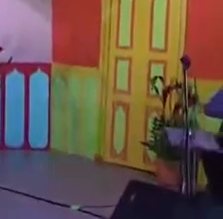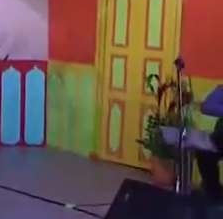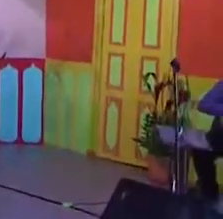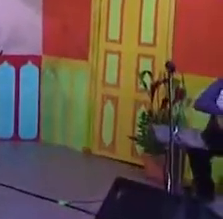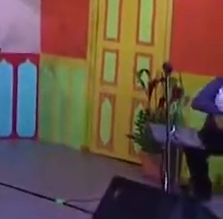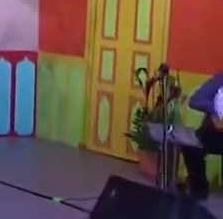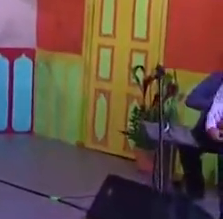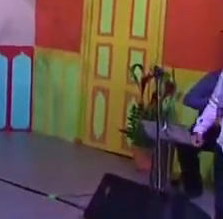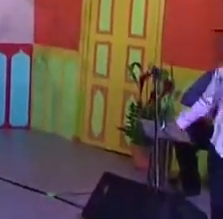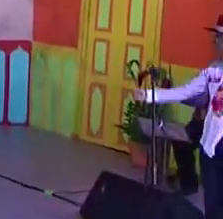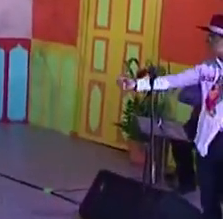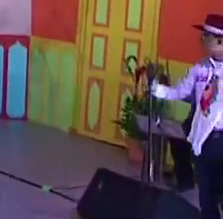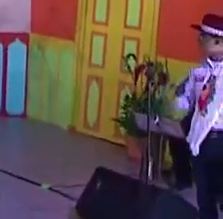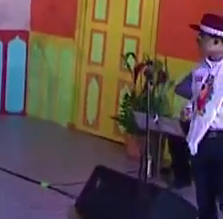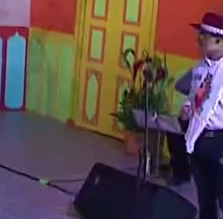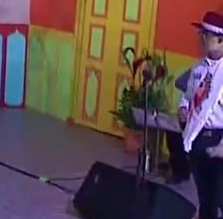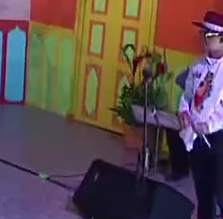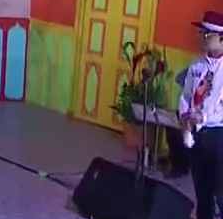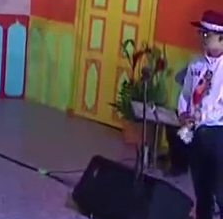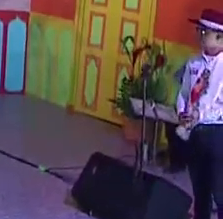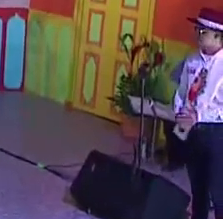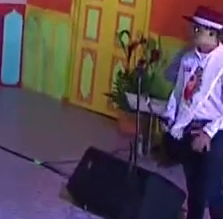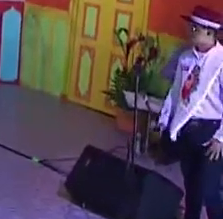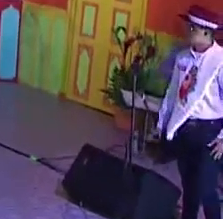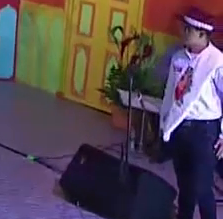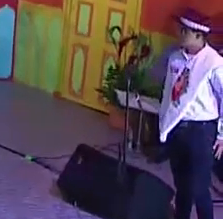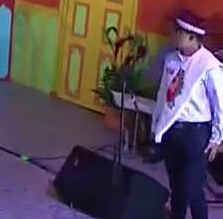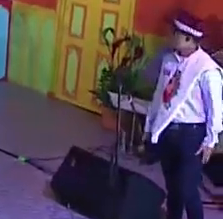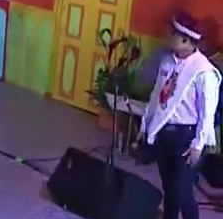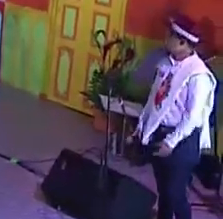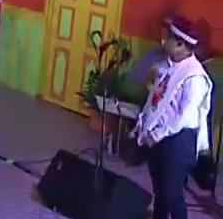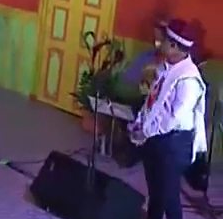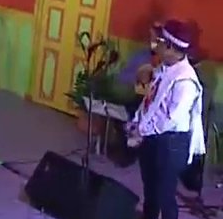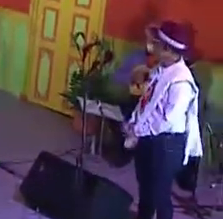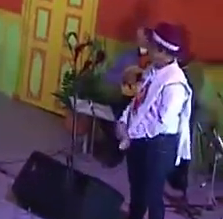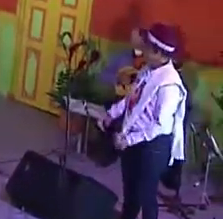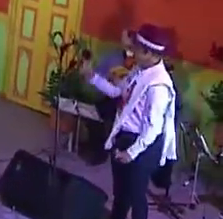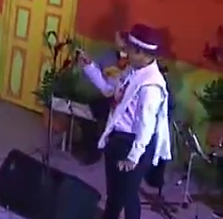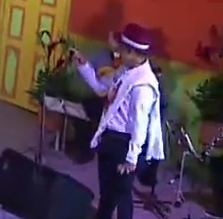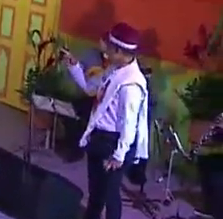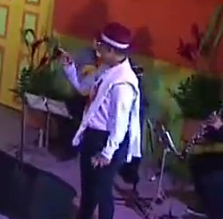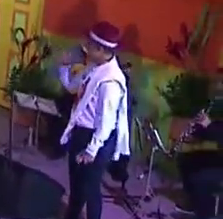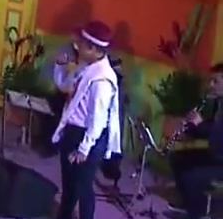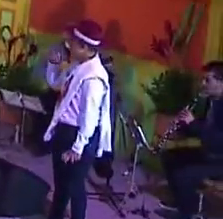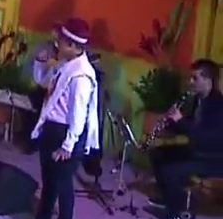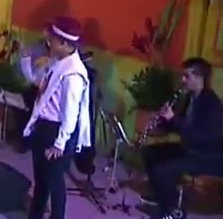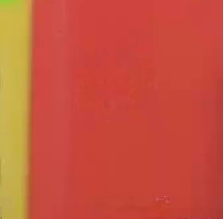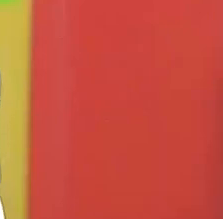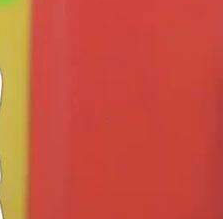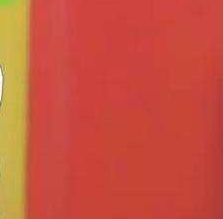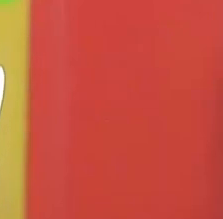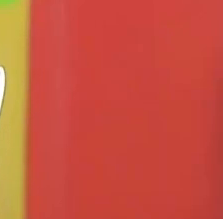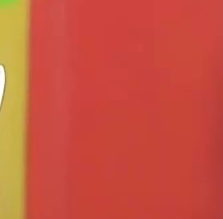mecato y el trovador pichingo aquí está ya pichingo y es tan bueno ya